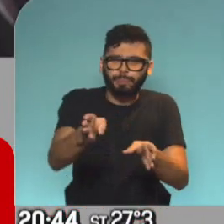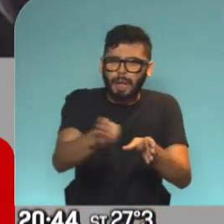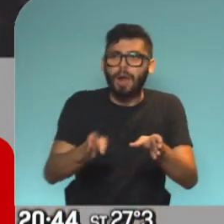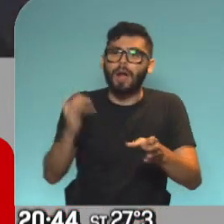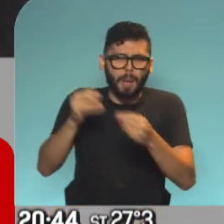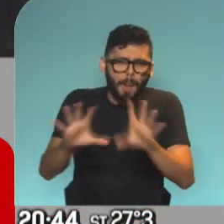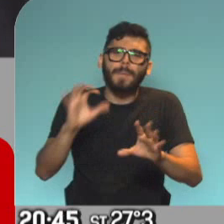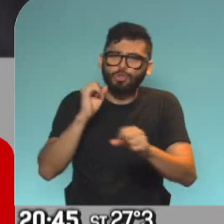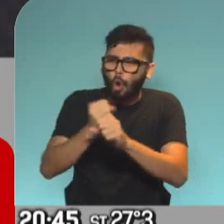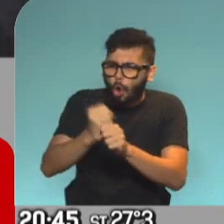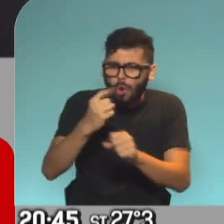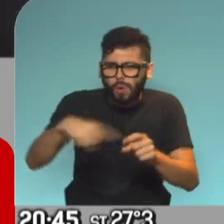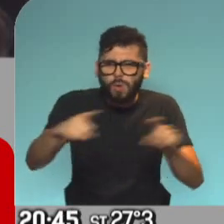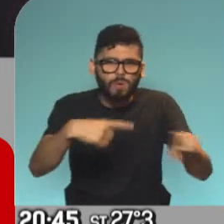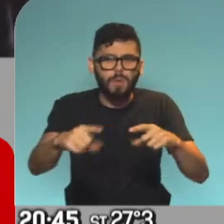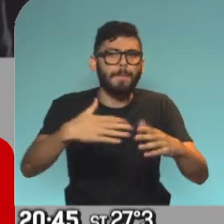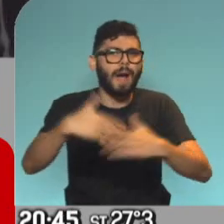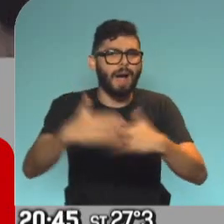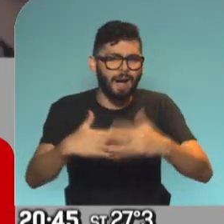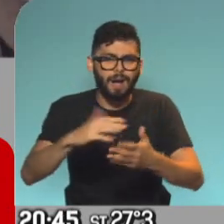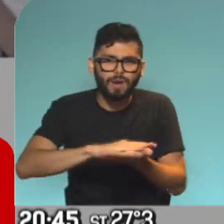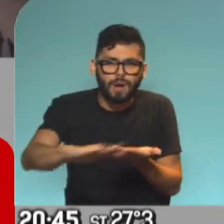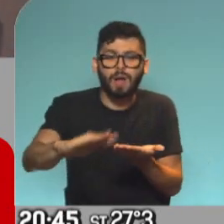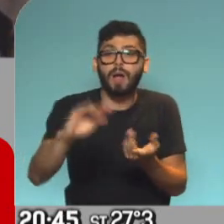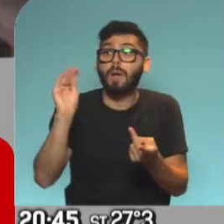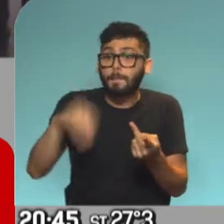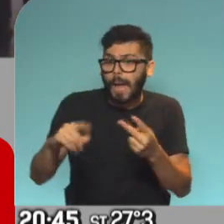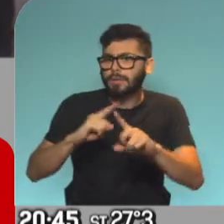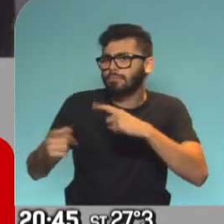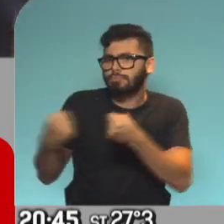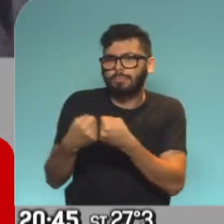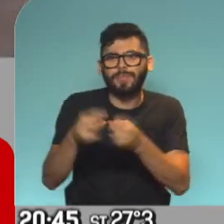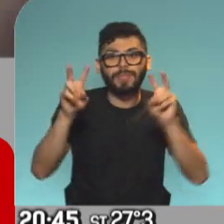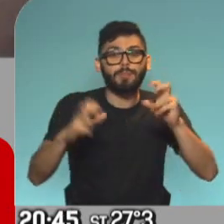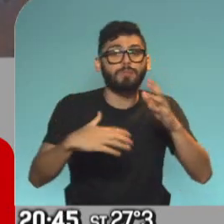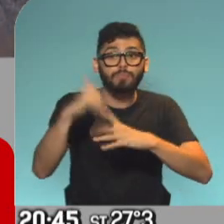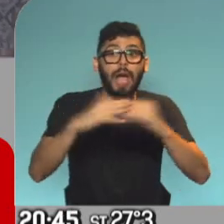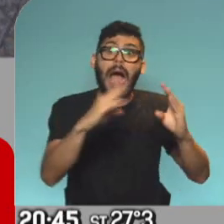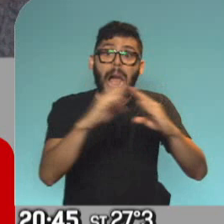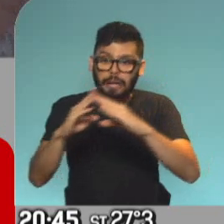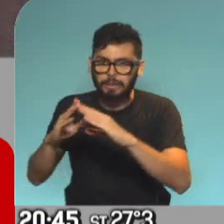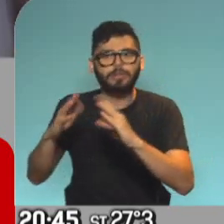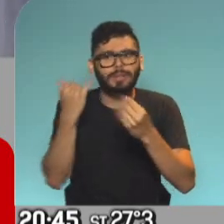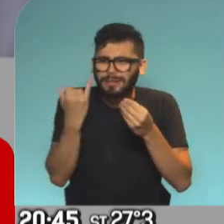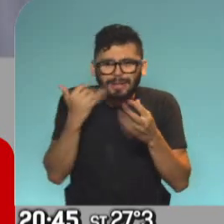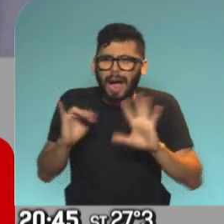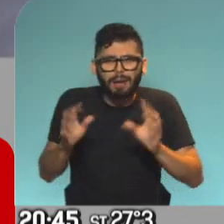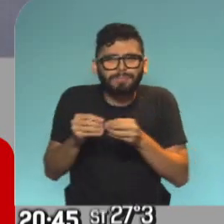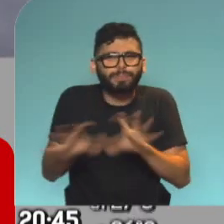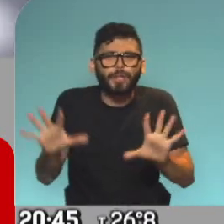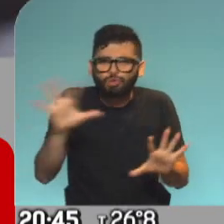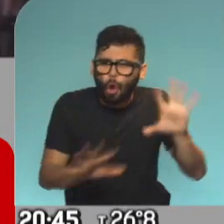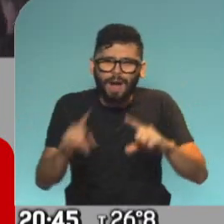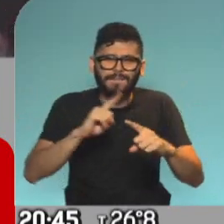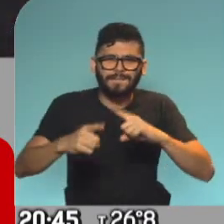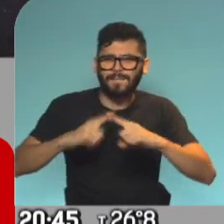a trabajar rápidamente con los convenios para empezar con las obras de construcción de viviendas. Pero más